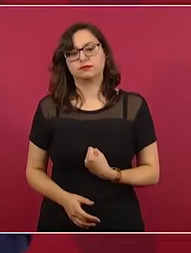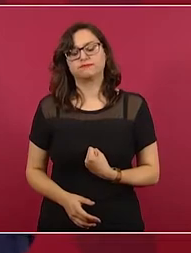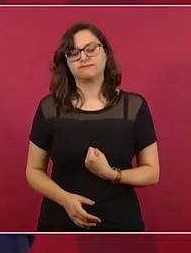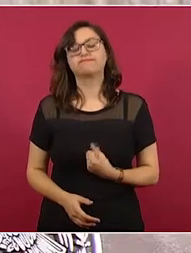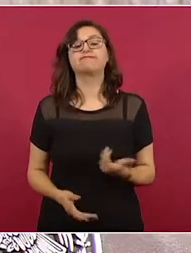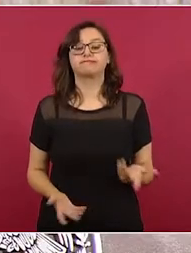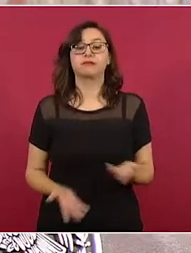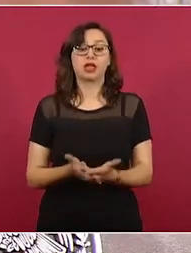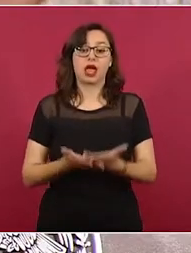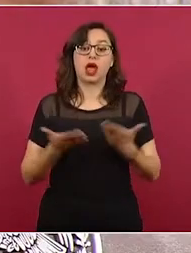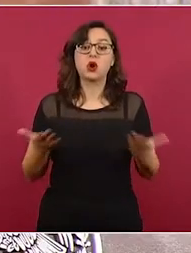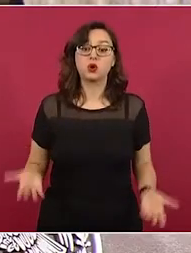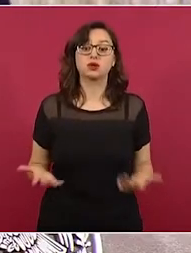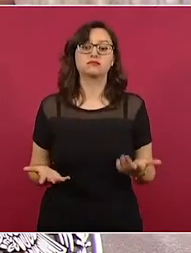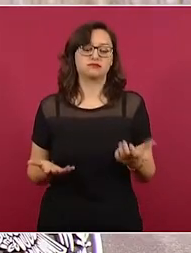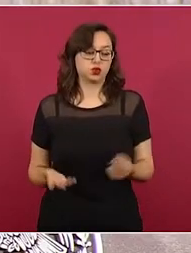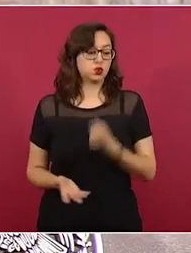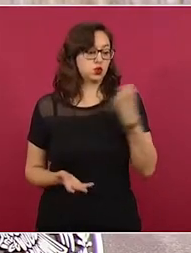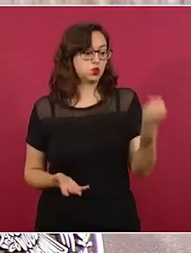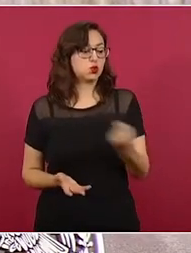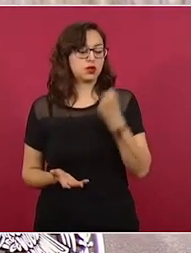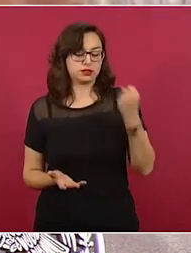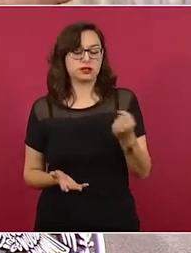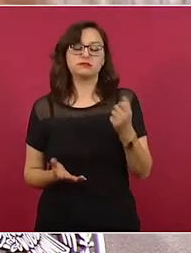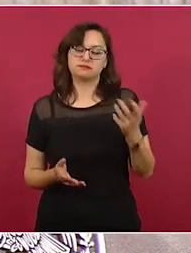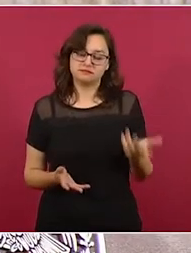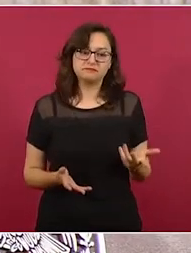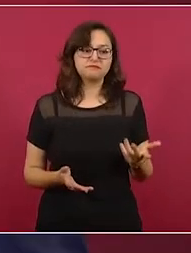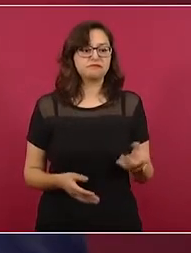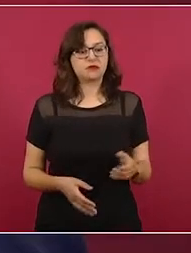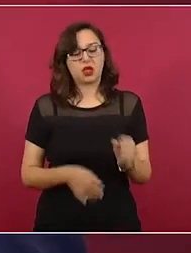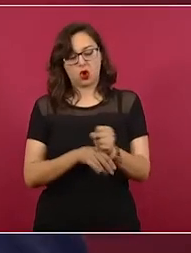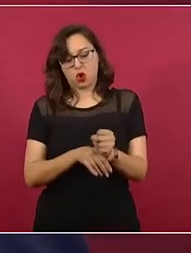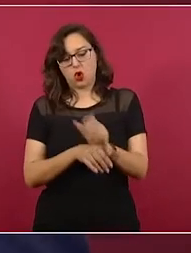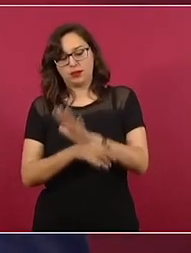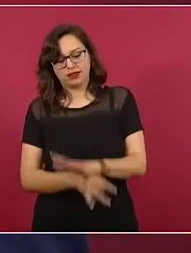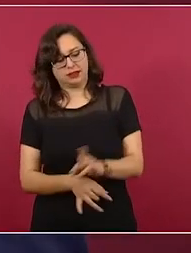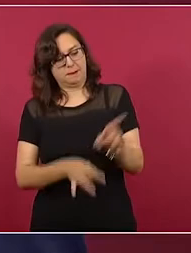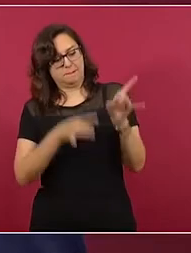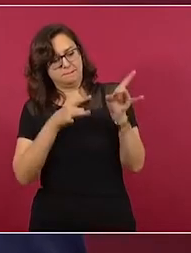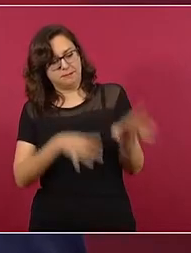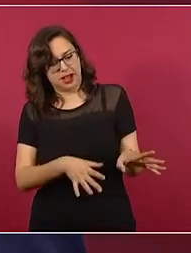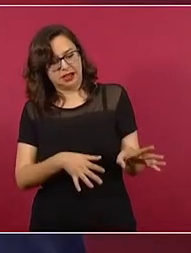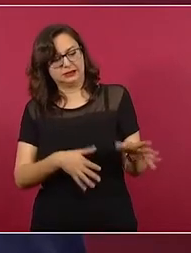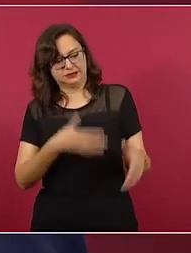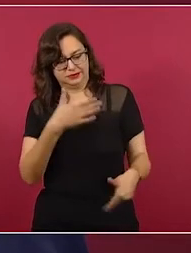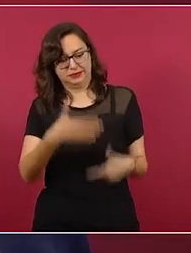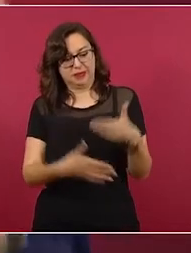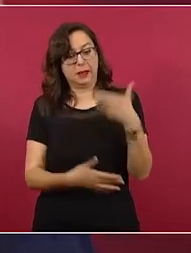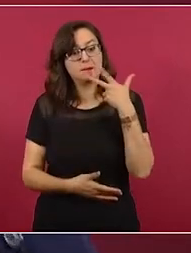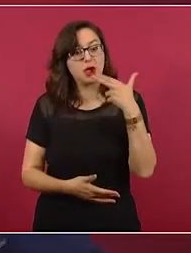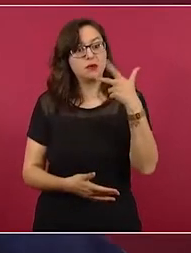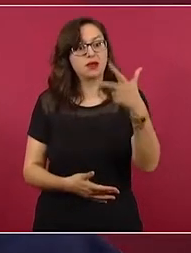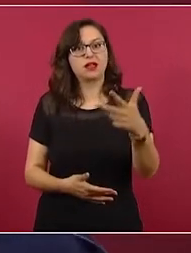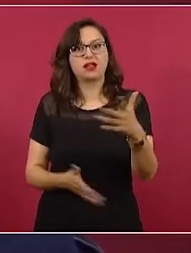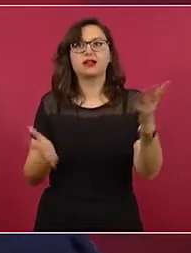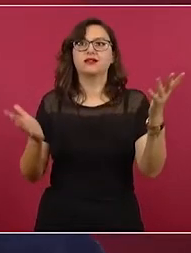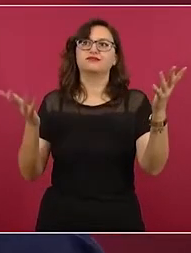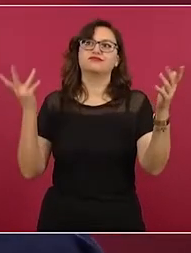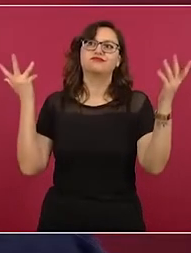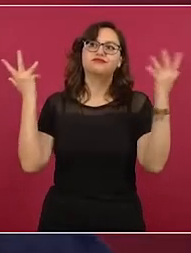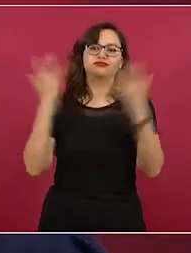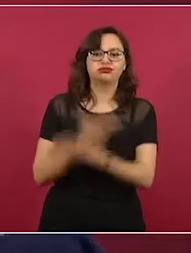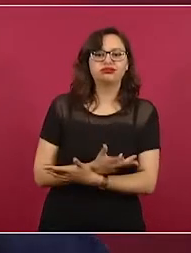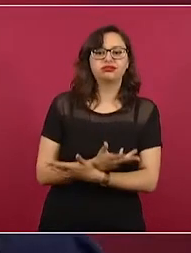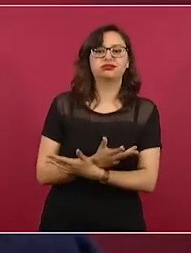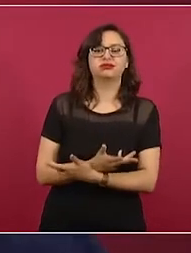afortunadamente, y ahora se nos presenta esta situación de la guerra de Rusia y Ucrania, pero